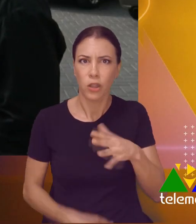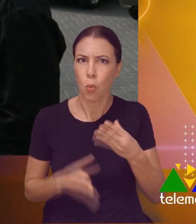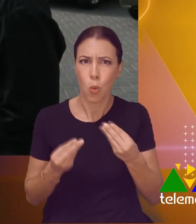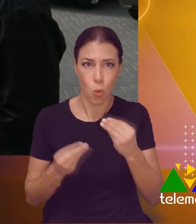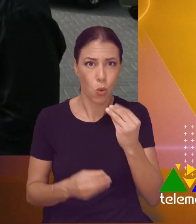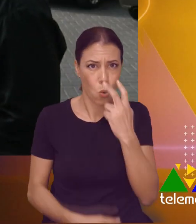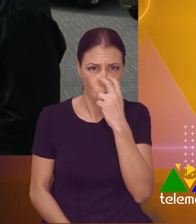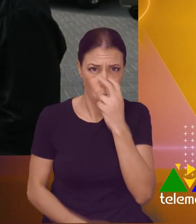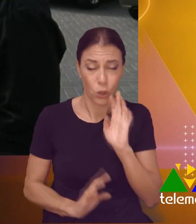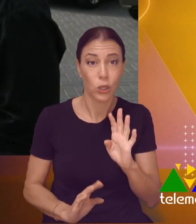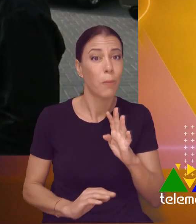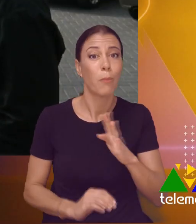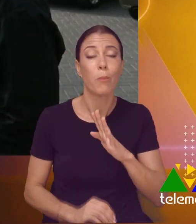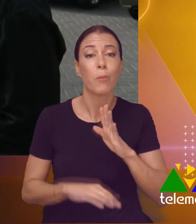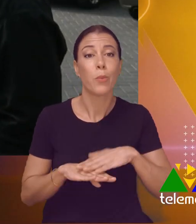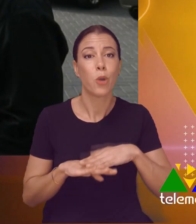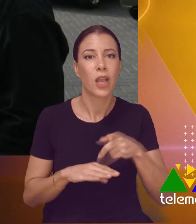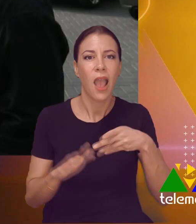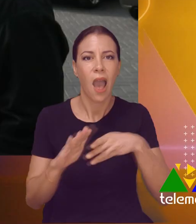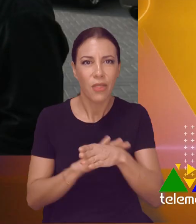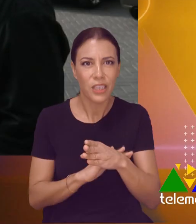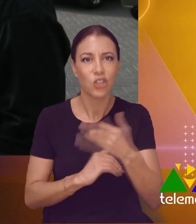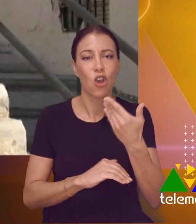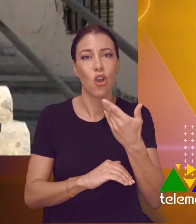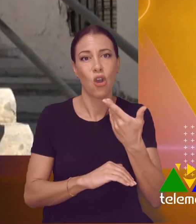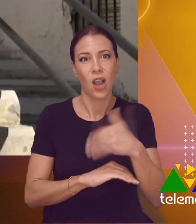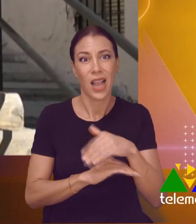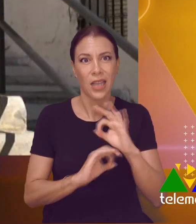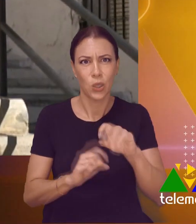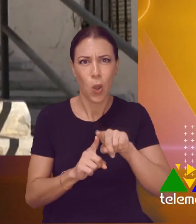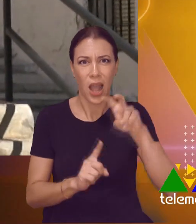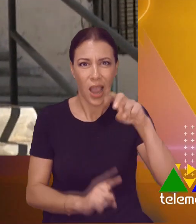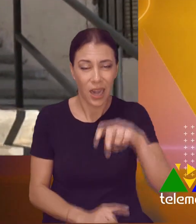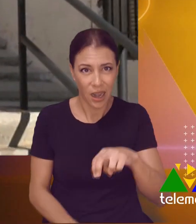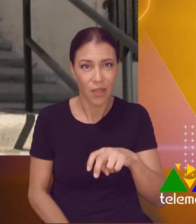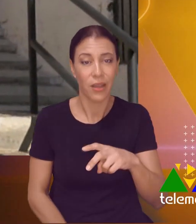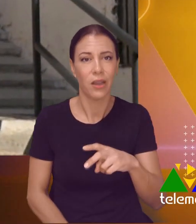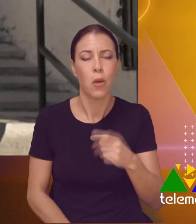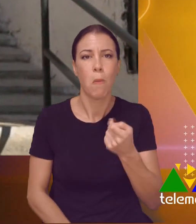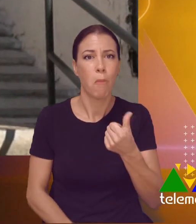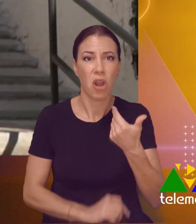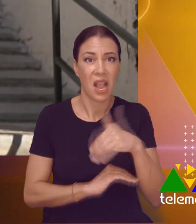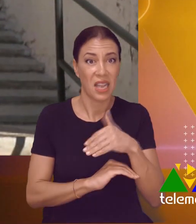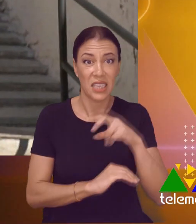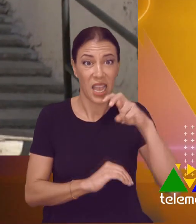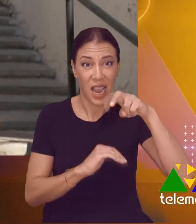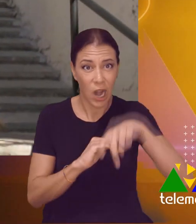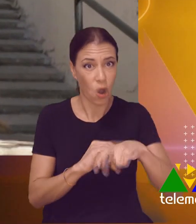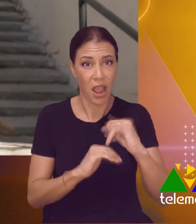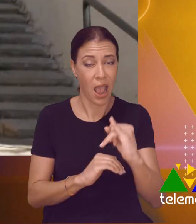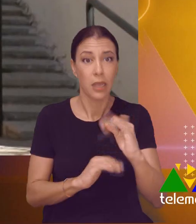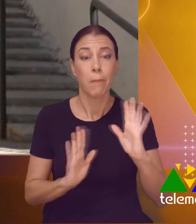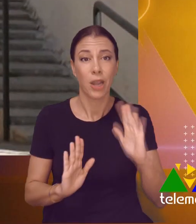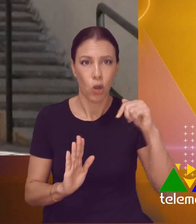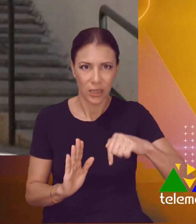esta placita es muy curiosa y sobre todo porque da el acceso a la calle a través de una calle escalonada, ¿no? La escalonada es preciosa como calle. Pocas calles escalonadas